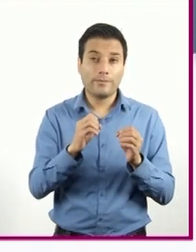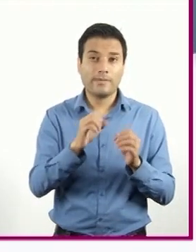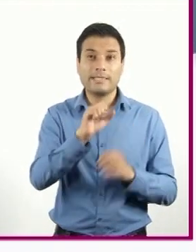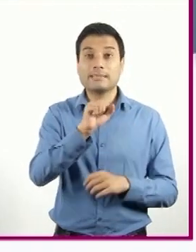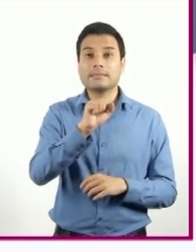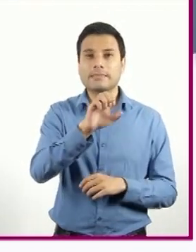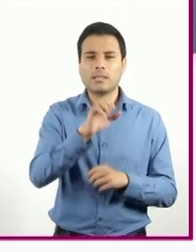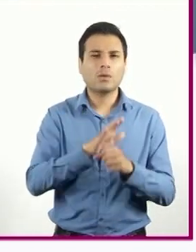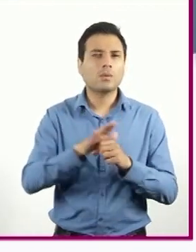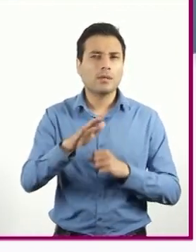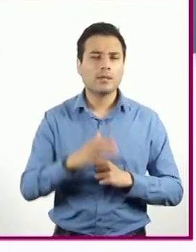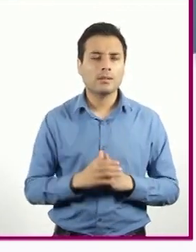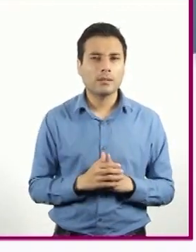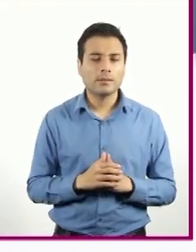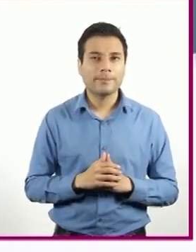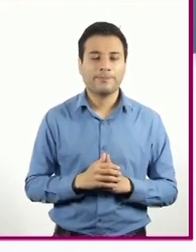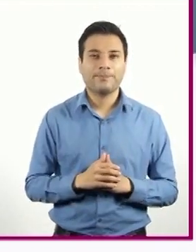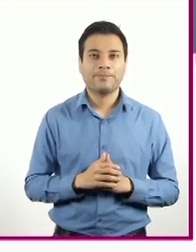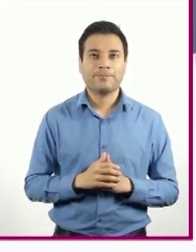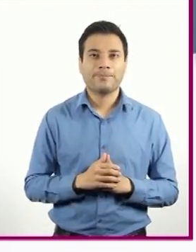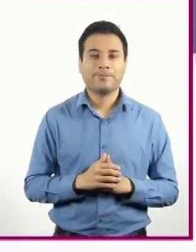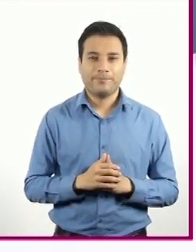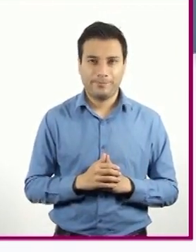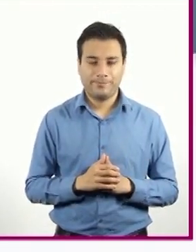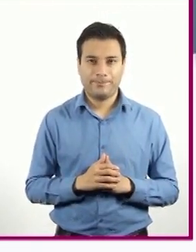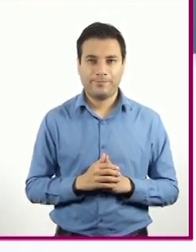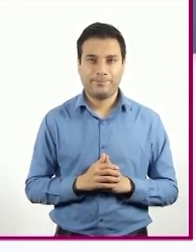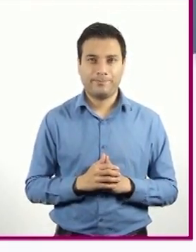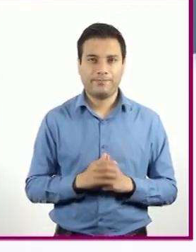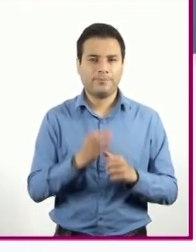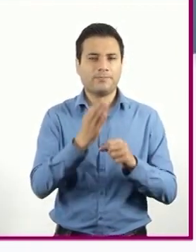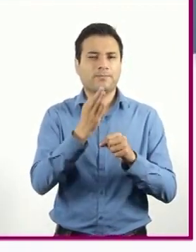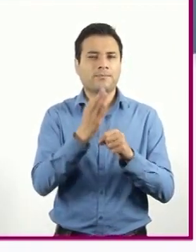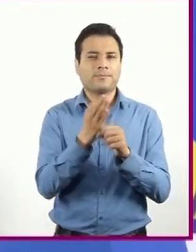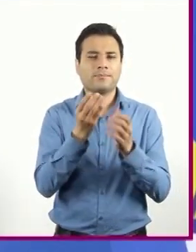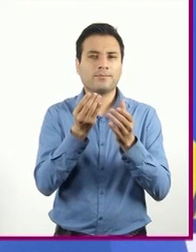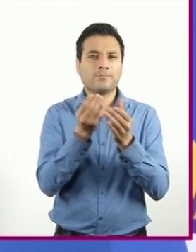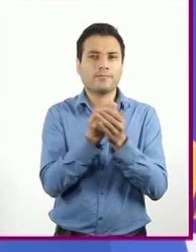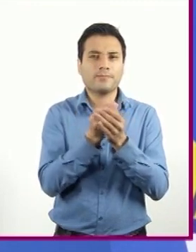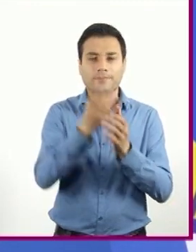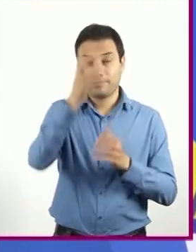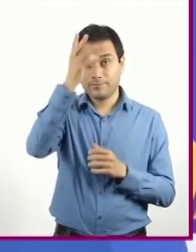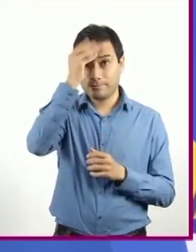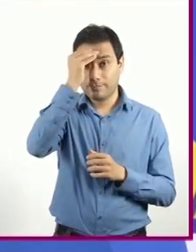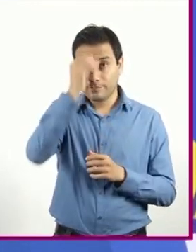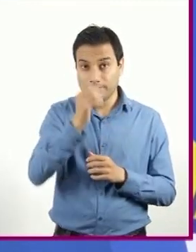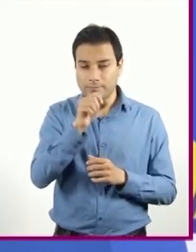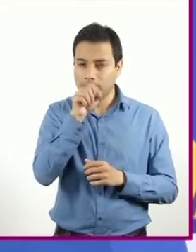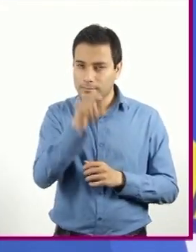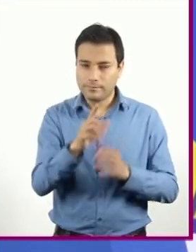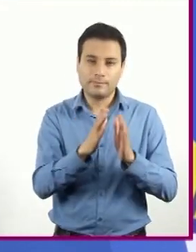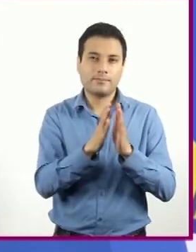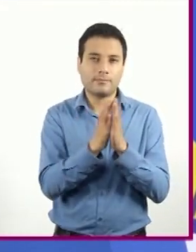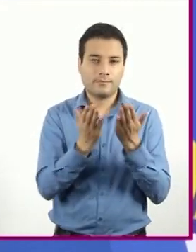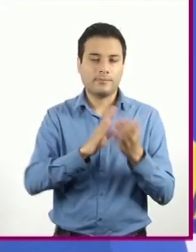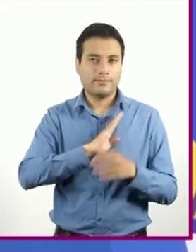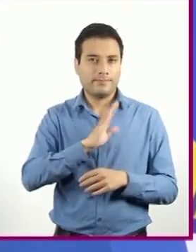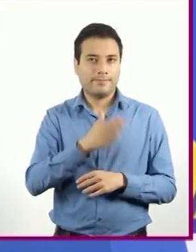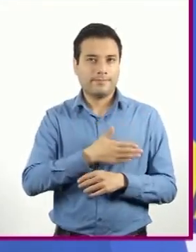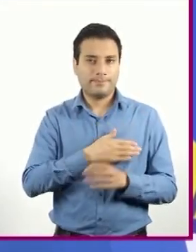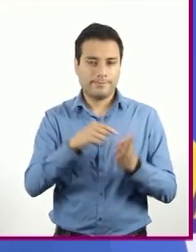se. El aprendizaje esperado de esta sesión se encuentra en su libro de texto.